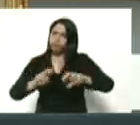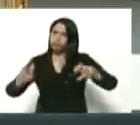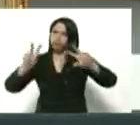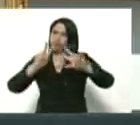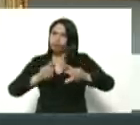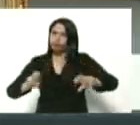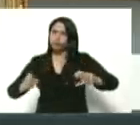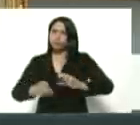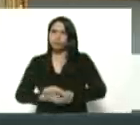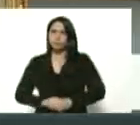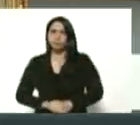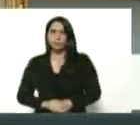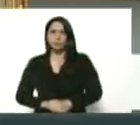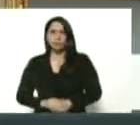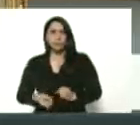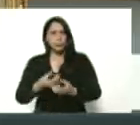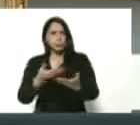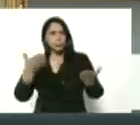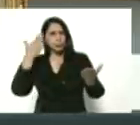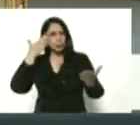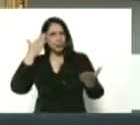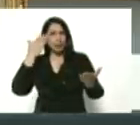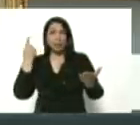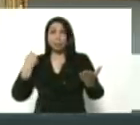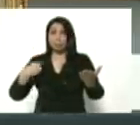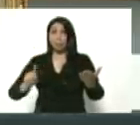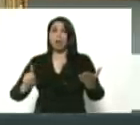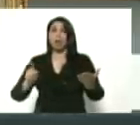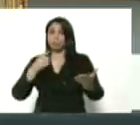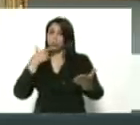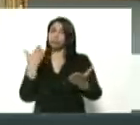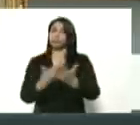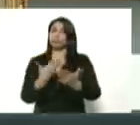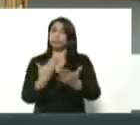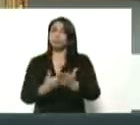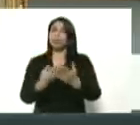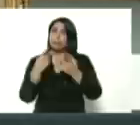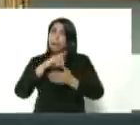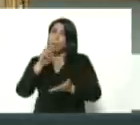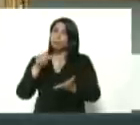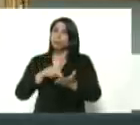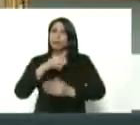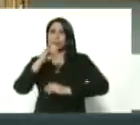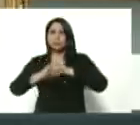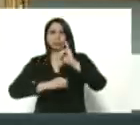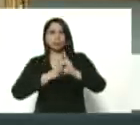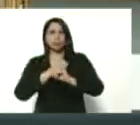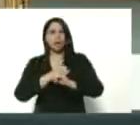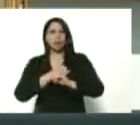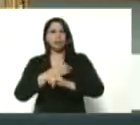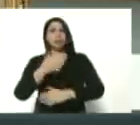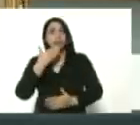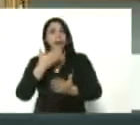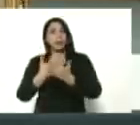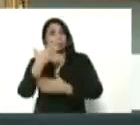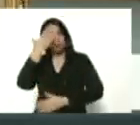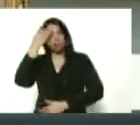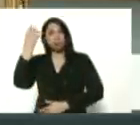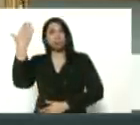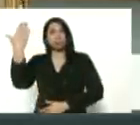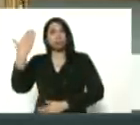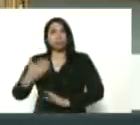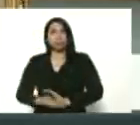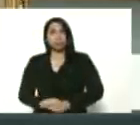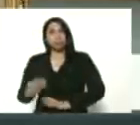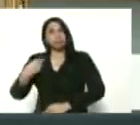Las investigaciones, como ustedes saben, tienen fuentes nacionales, fuentes internacionales. Gracias a Dios